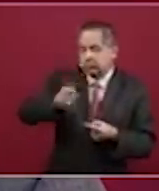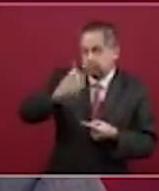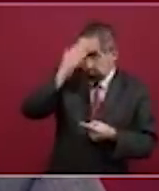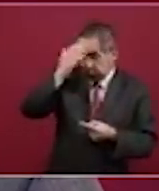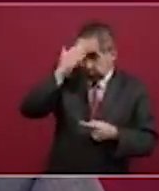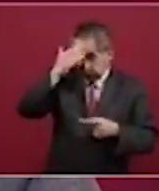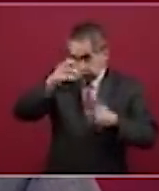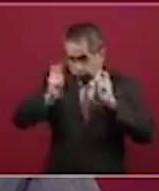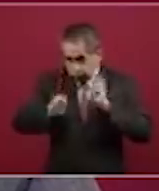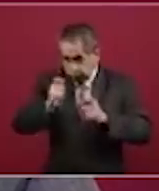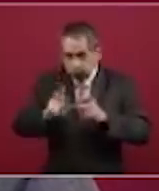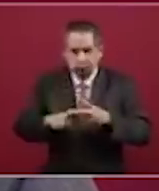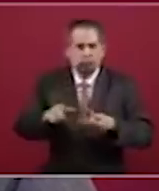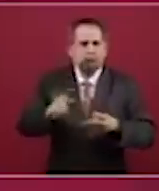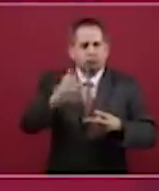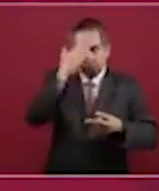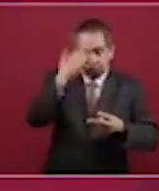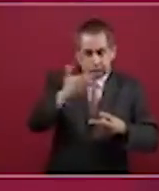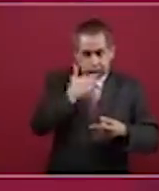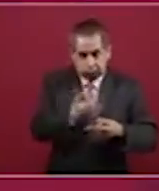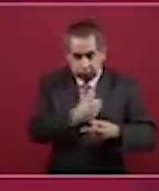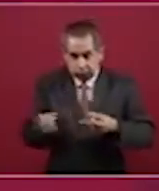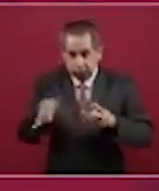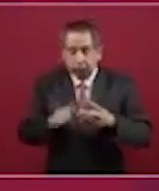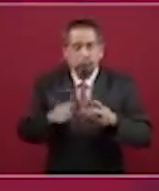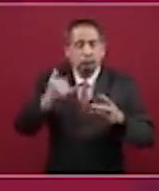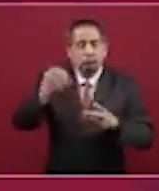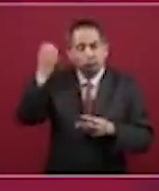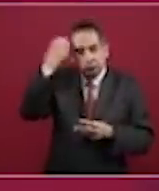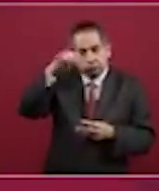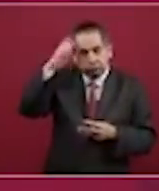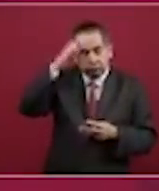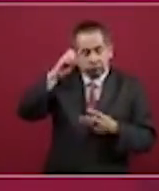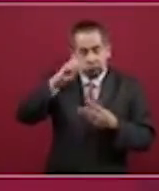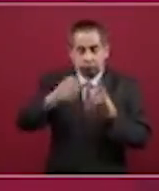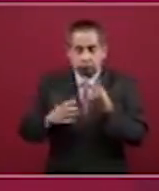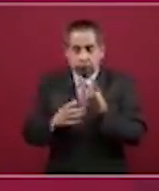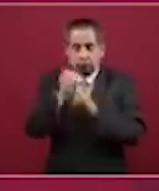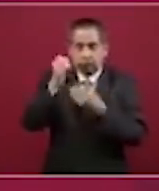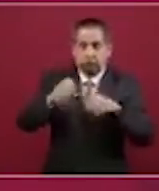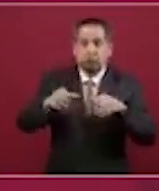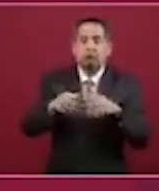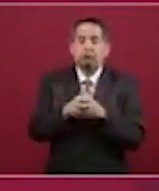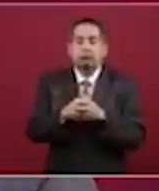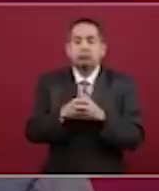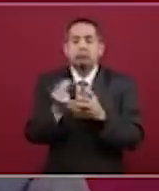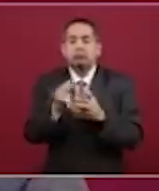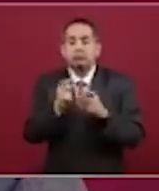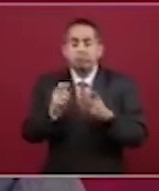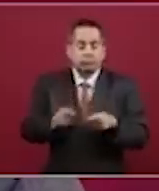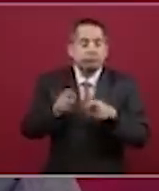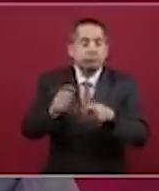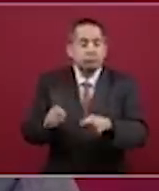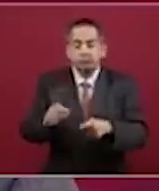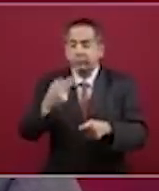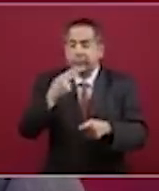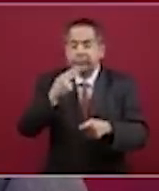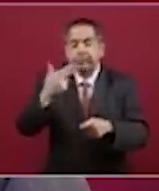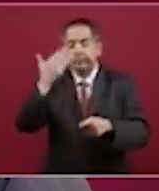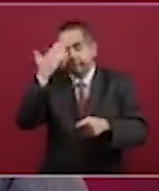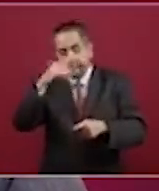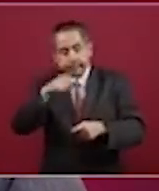conocimientos, aptitudes y experiencia necesarios para el